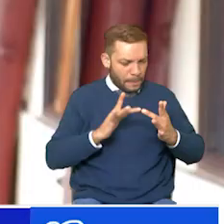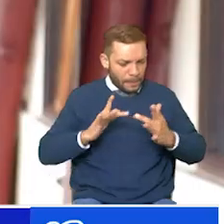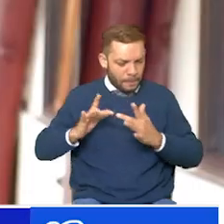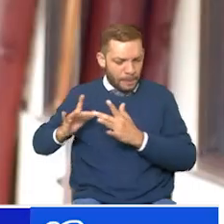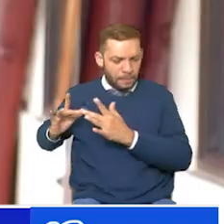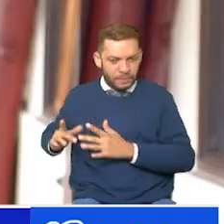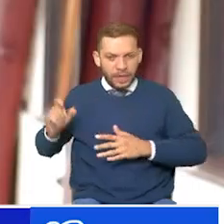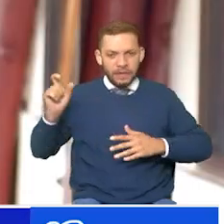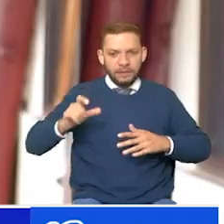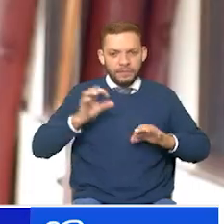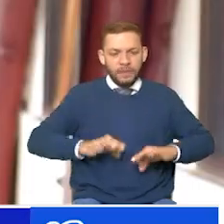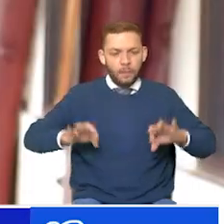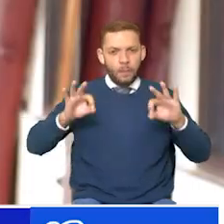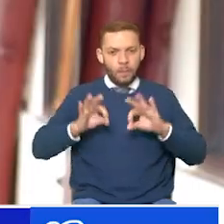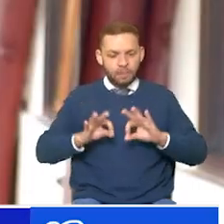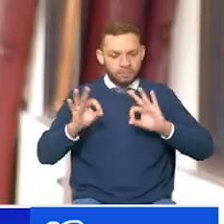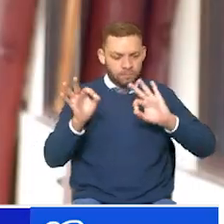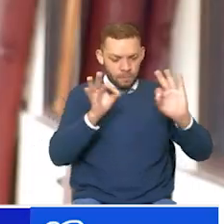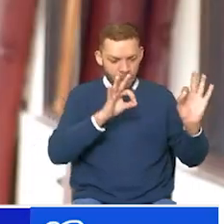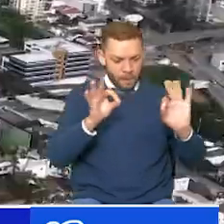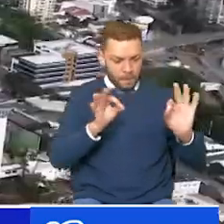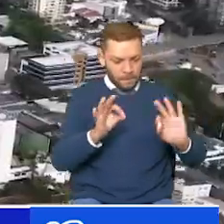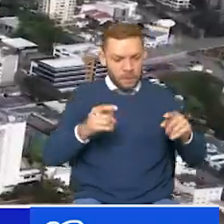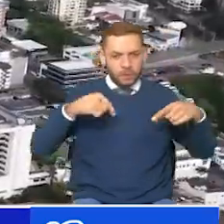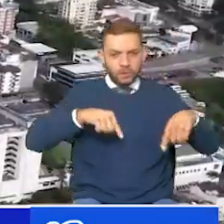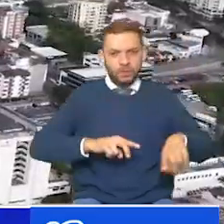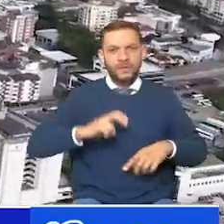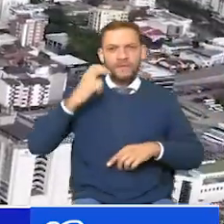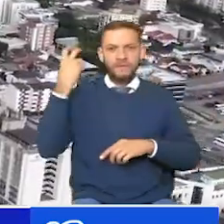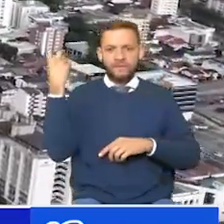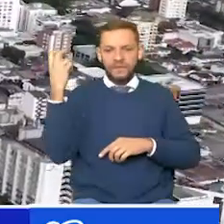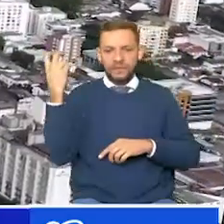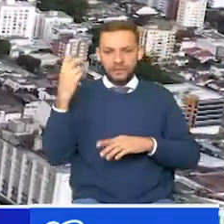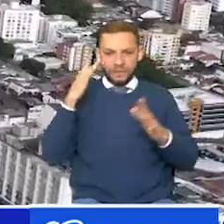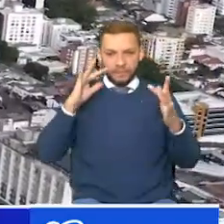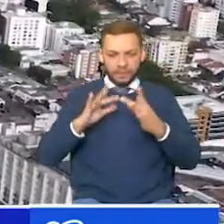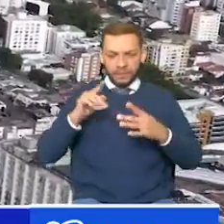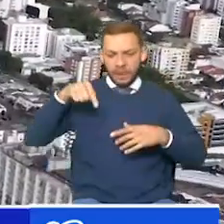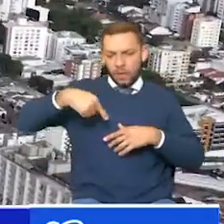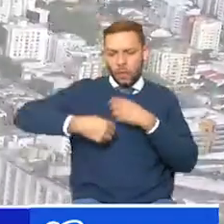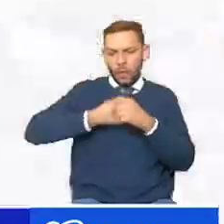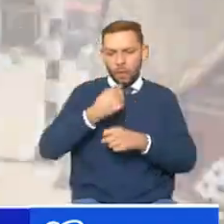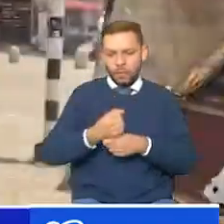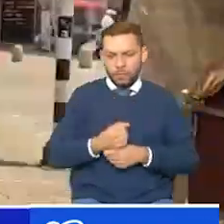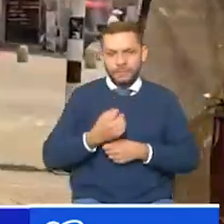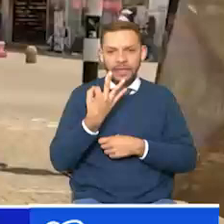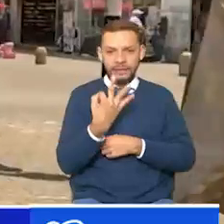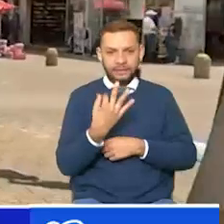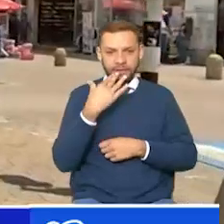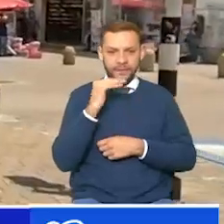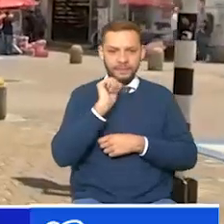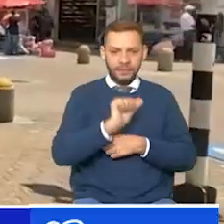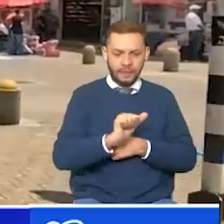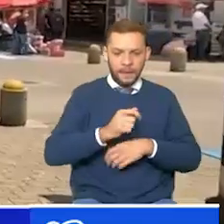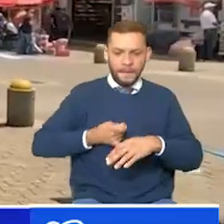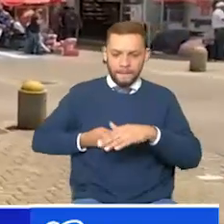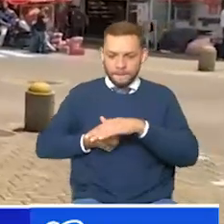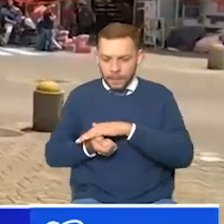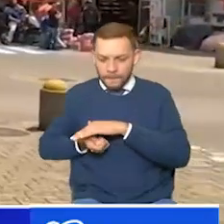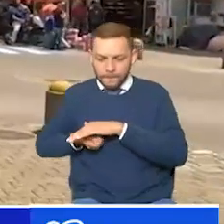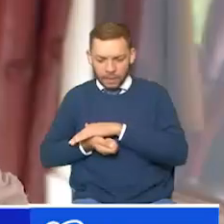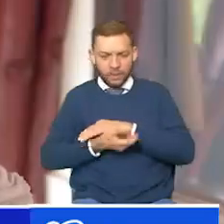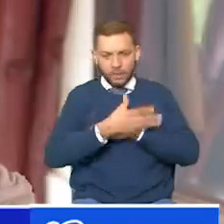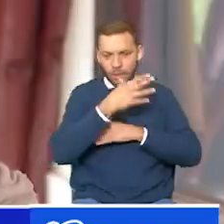haga una estructura por parte de la fiscalía en Pereira en lo que va este año se han registrado tres feminicidios pero en ninguno de los casos hay